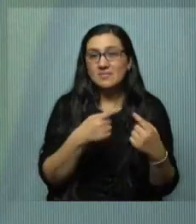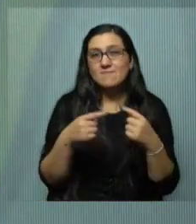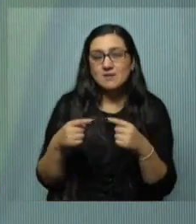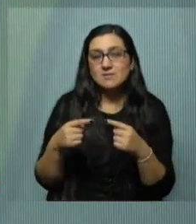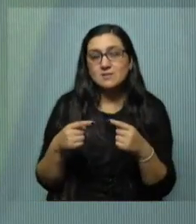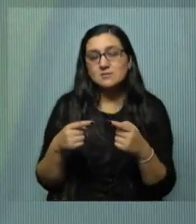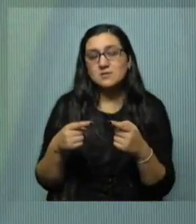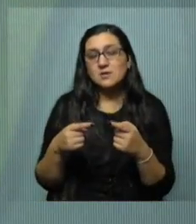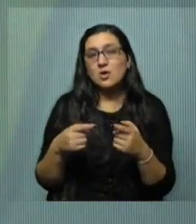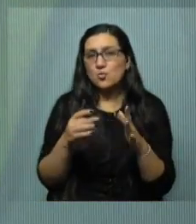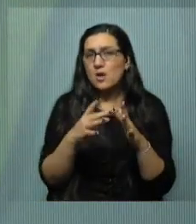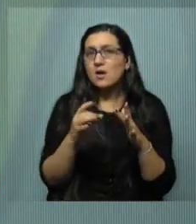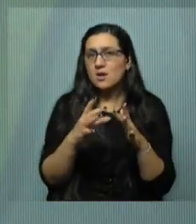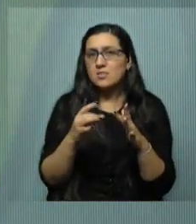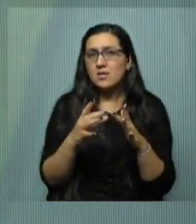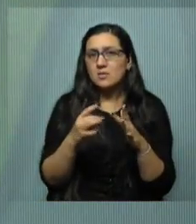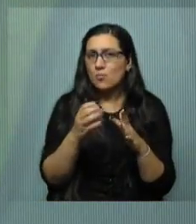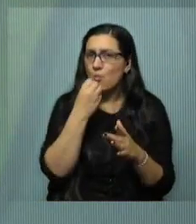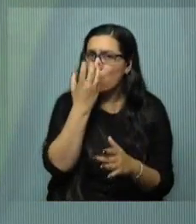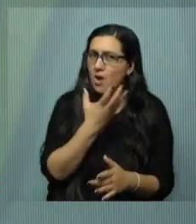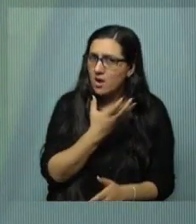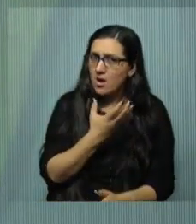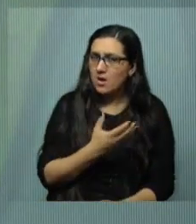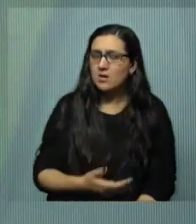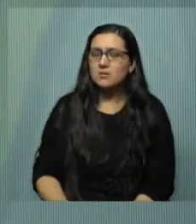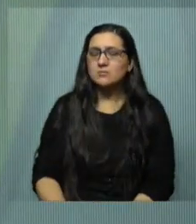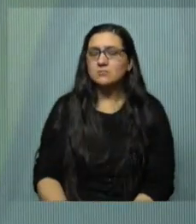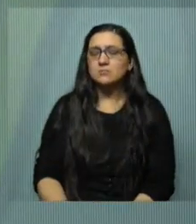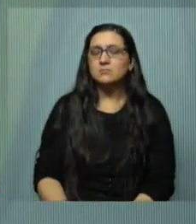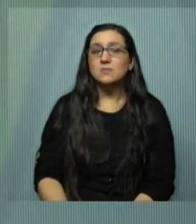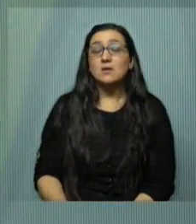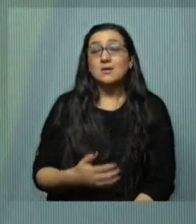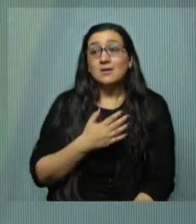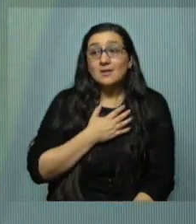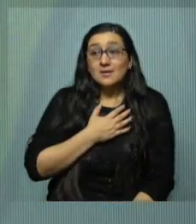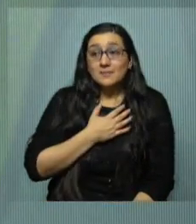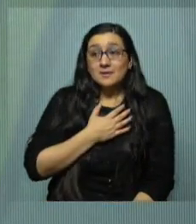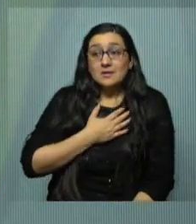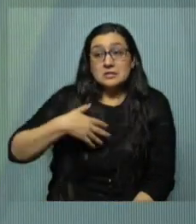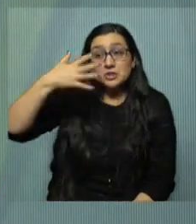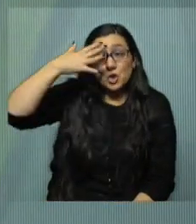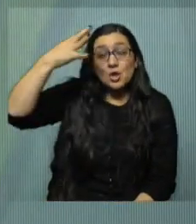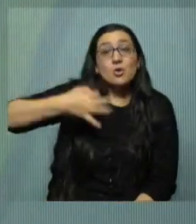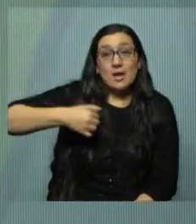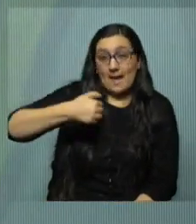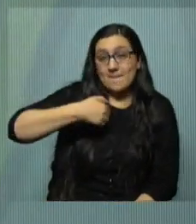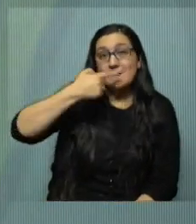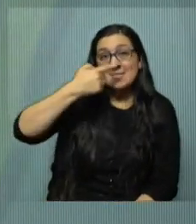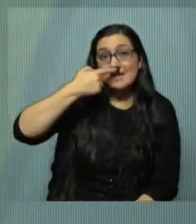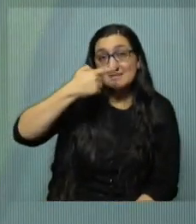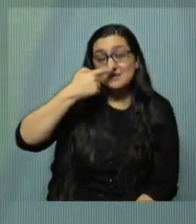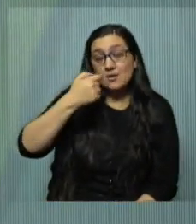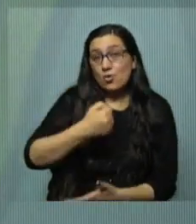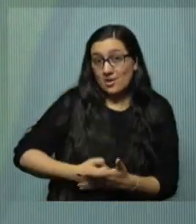ahí con una calidad muy, muy alta. Y bueno, eso, ¿no? A mí creo que lo que me interesa o trato